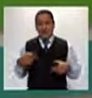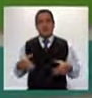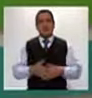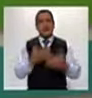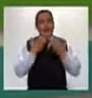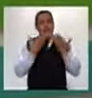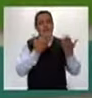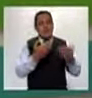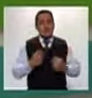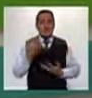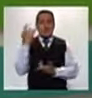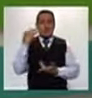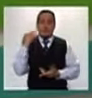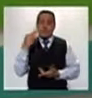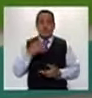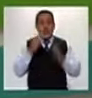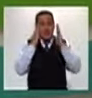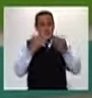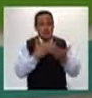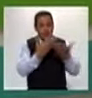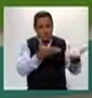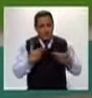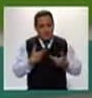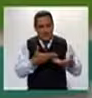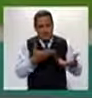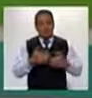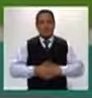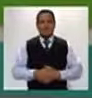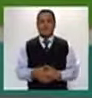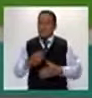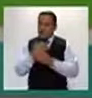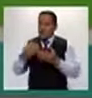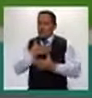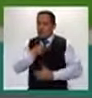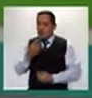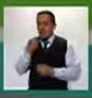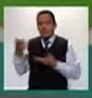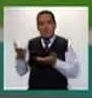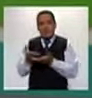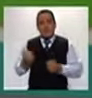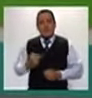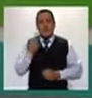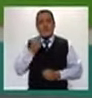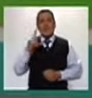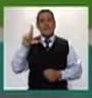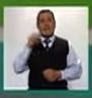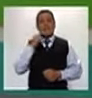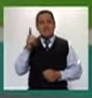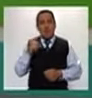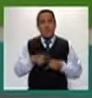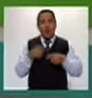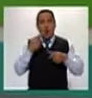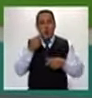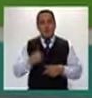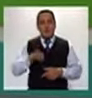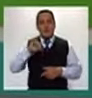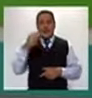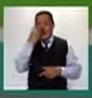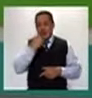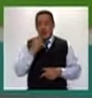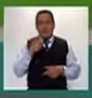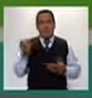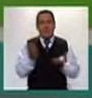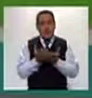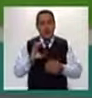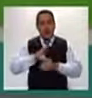pero haces aquí y espero estar siempre atento a tu convocatoria por supuesto con mucho gusto estuvo con nosotros el licenciado jaime salas funcionario de